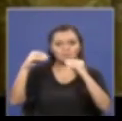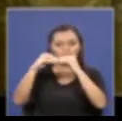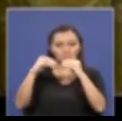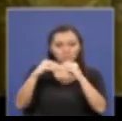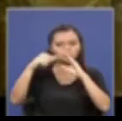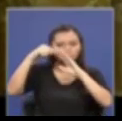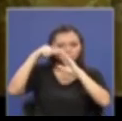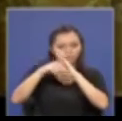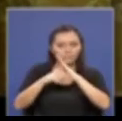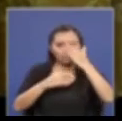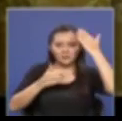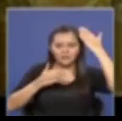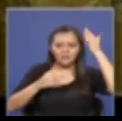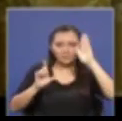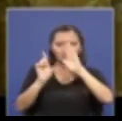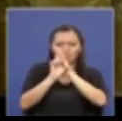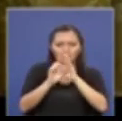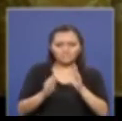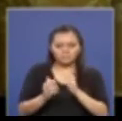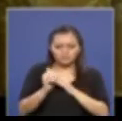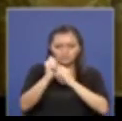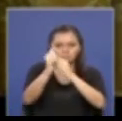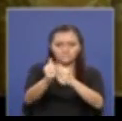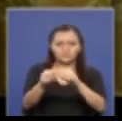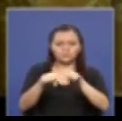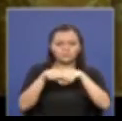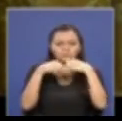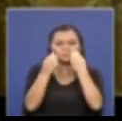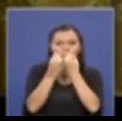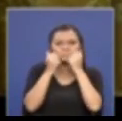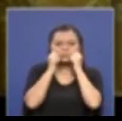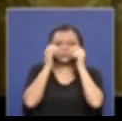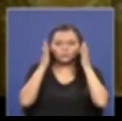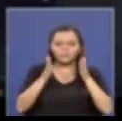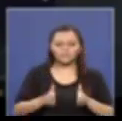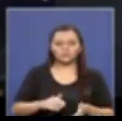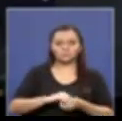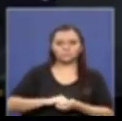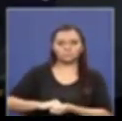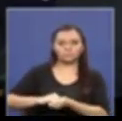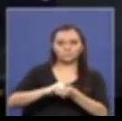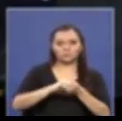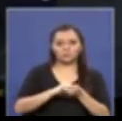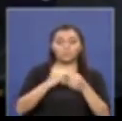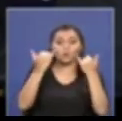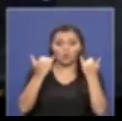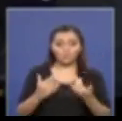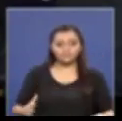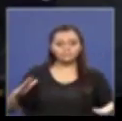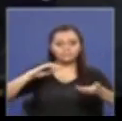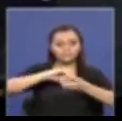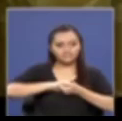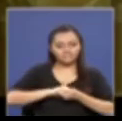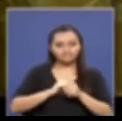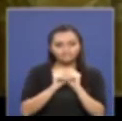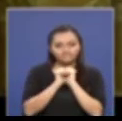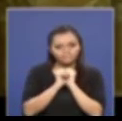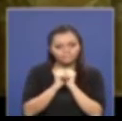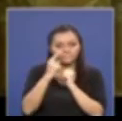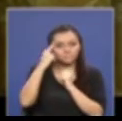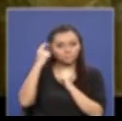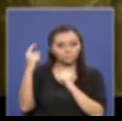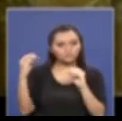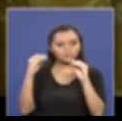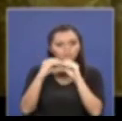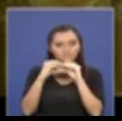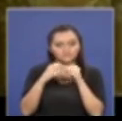profundizar políticas públicas orientadas a construir una sociedad más humana y solidaria. Estamos vinculados entrañablemente por nuestros sueños